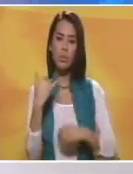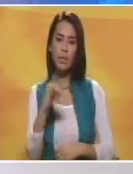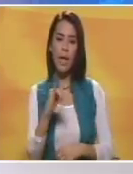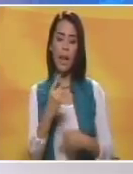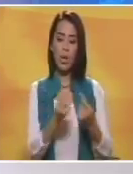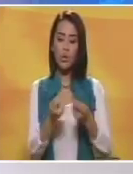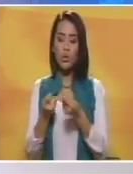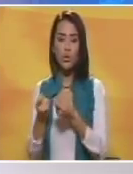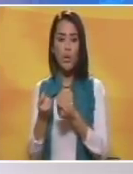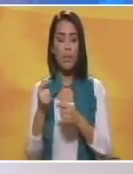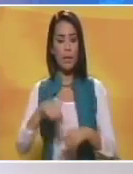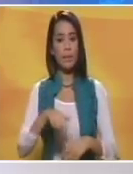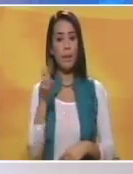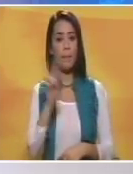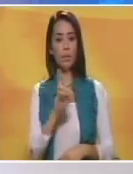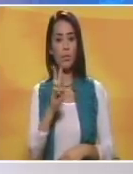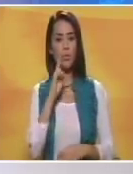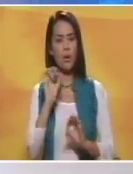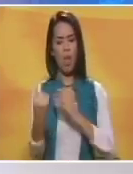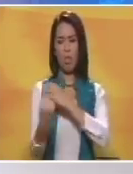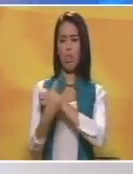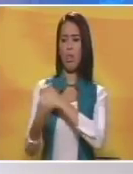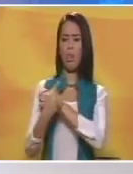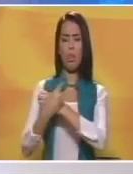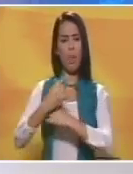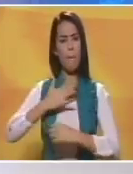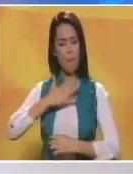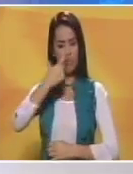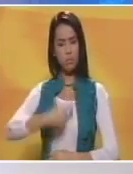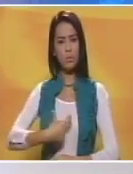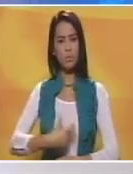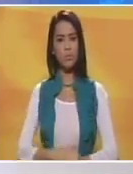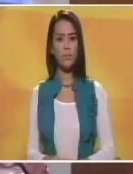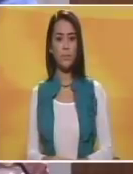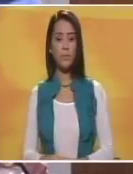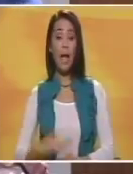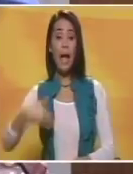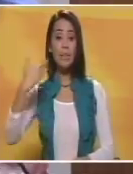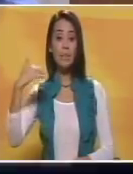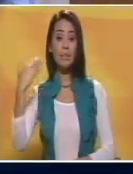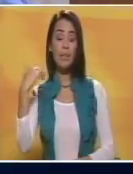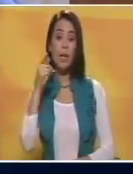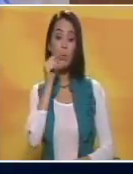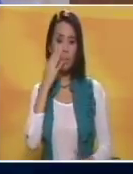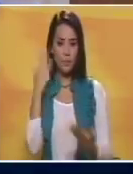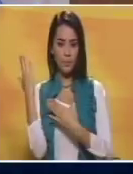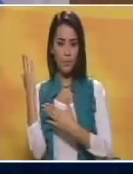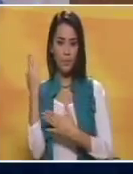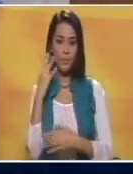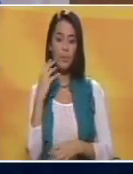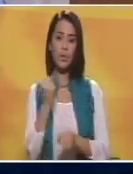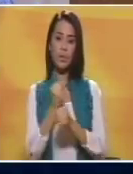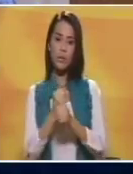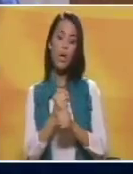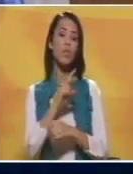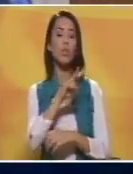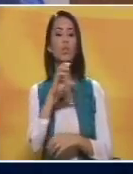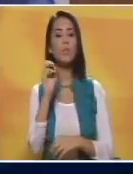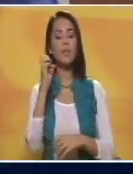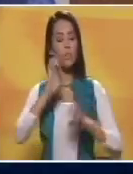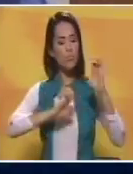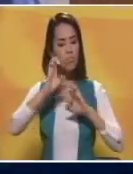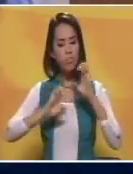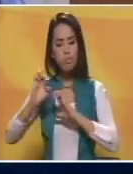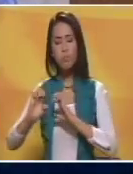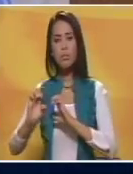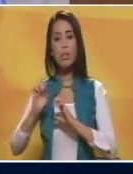Contraloría General de la República representa un ataque en su contra. El exmandatario señaló que durante su gestión recibieron unas 200 auditorías